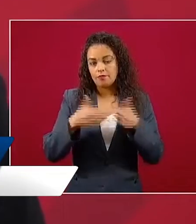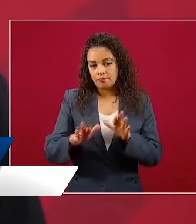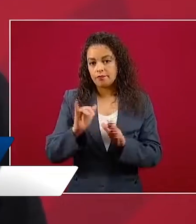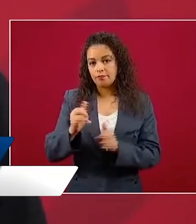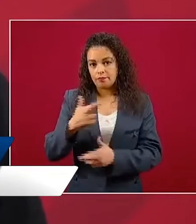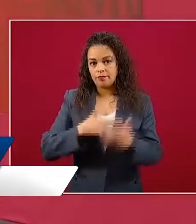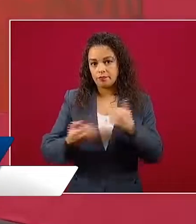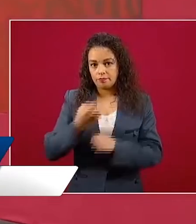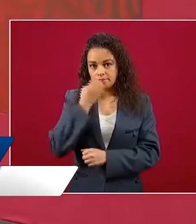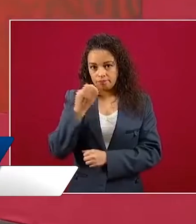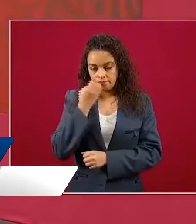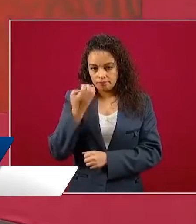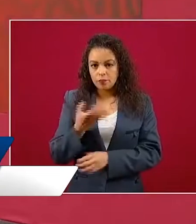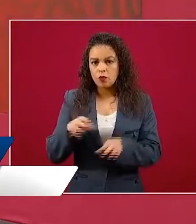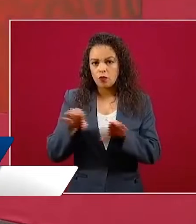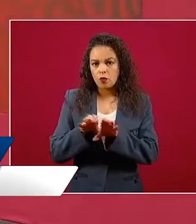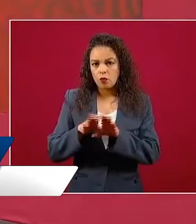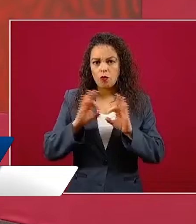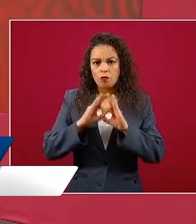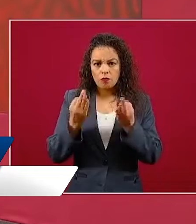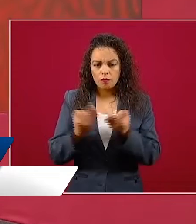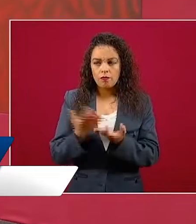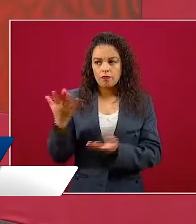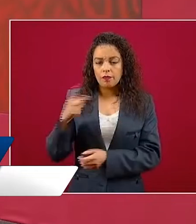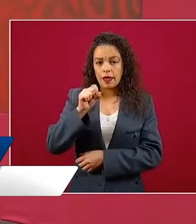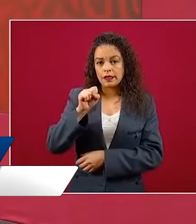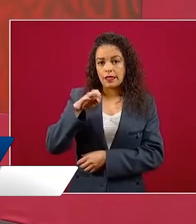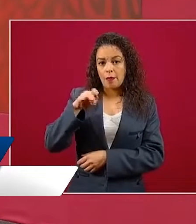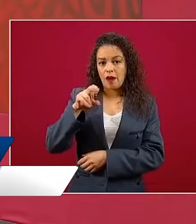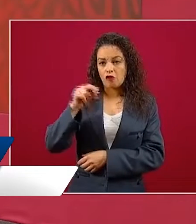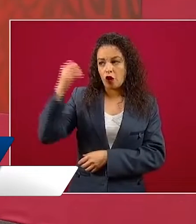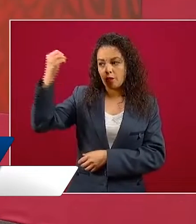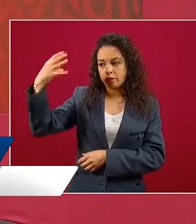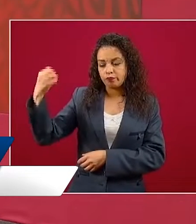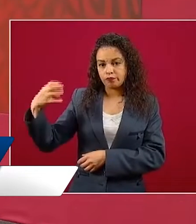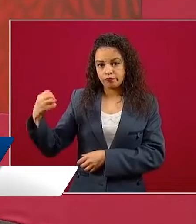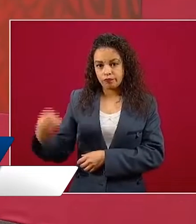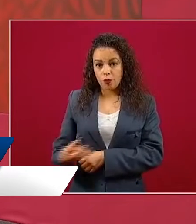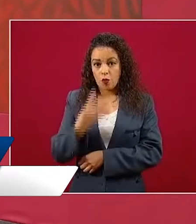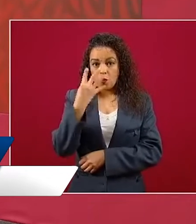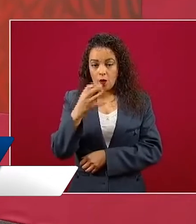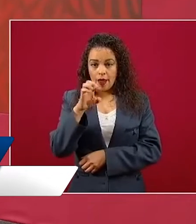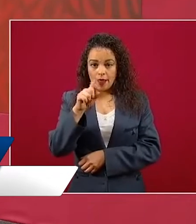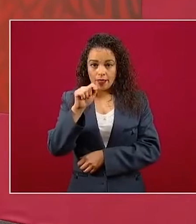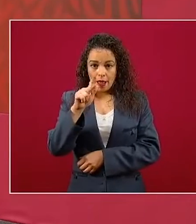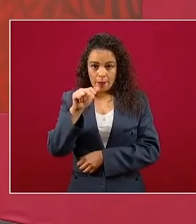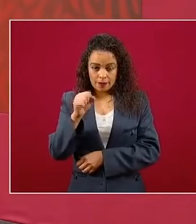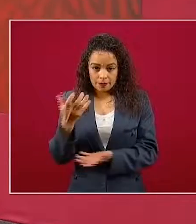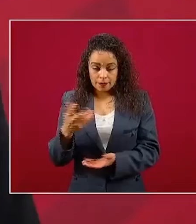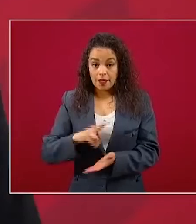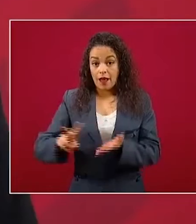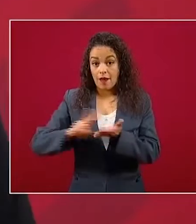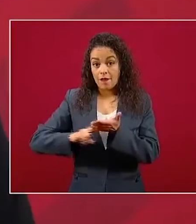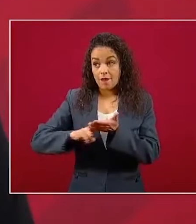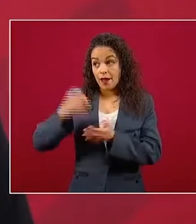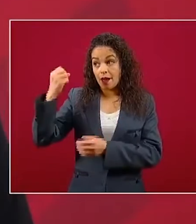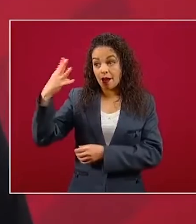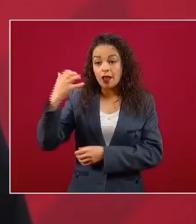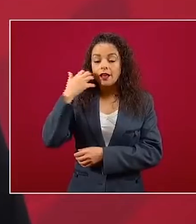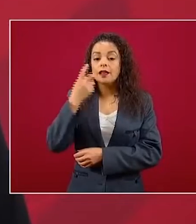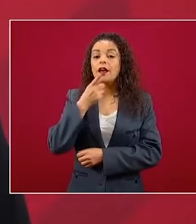compone de cuatro diferentes etapas y la etapa verde en la etapa de regreso a la escuela eso quiere decir